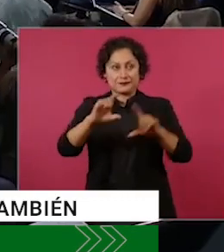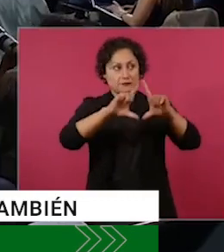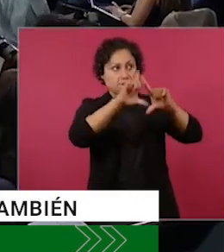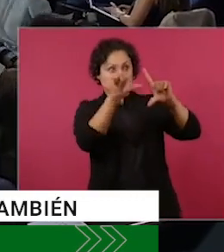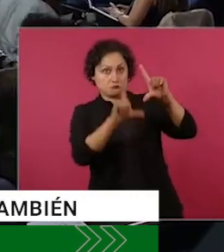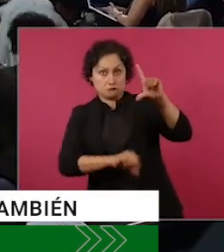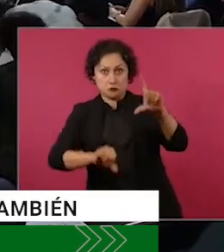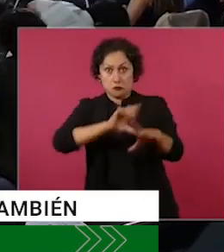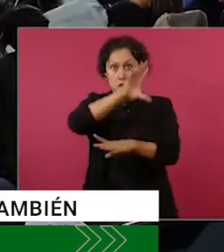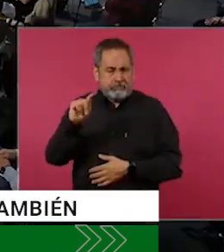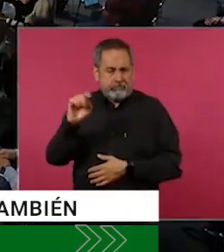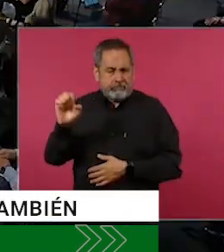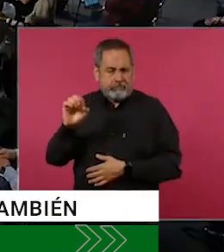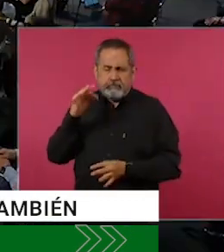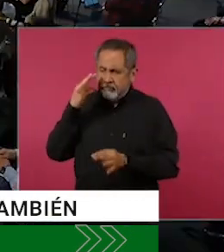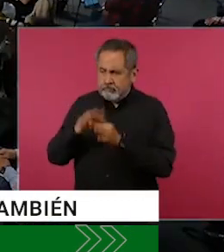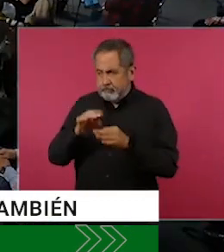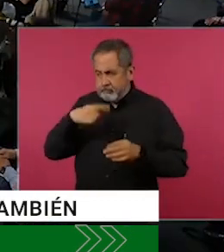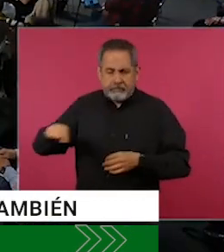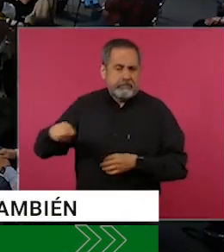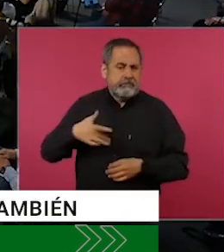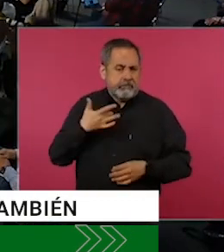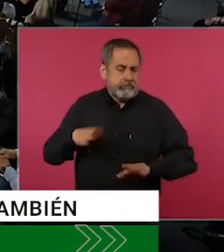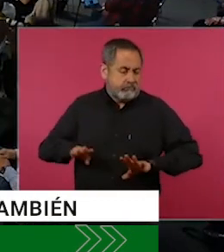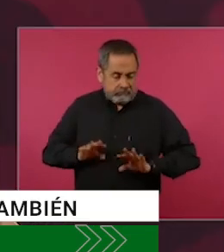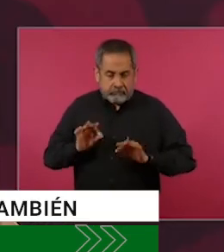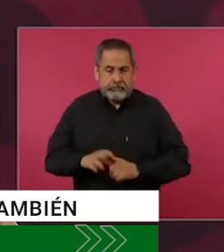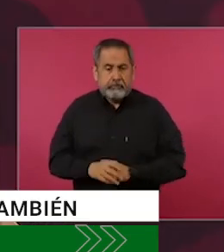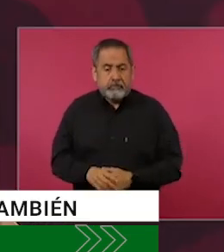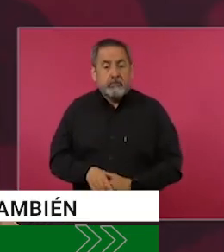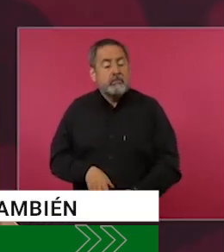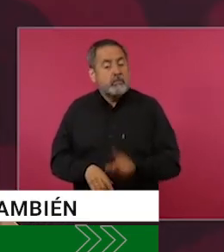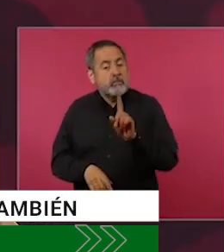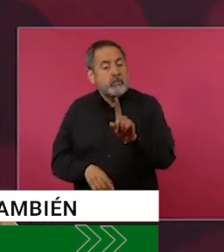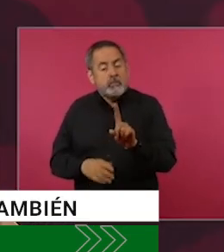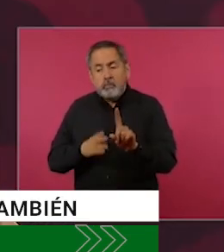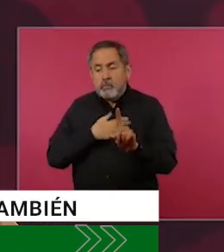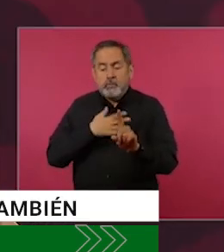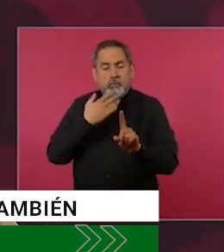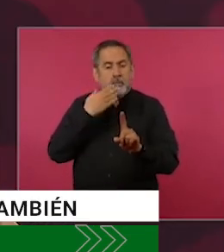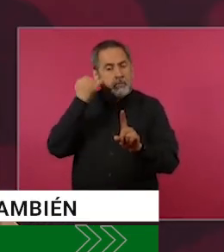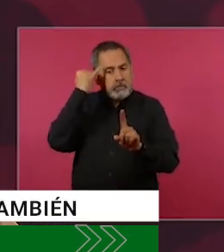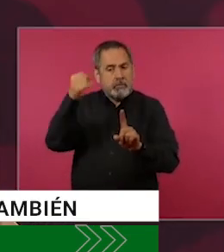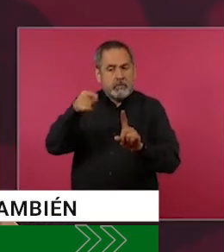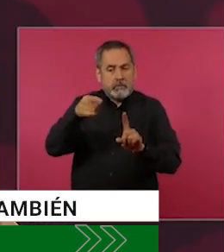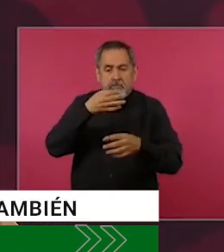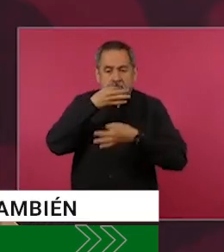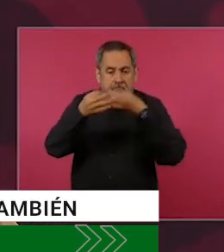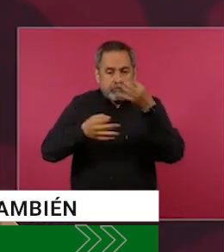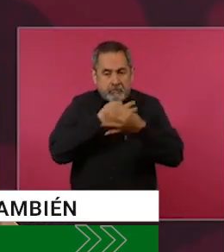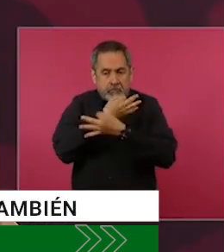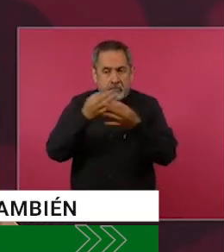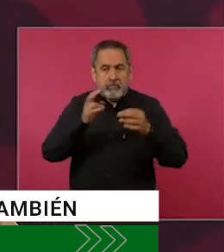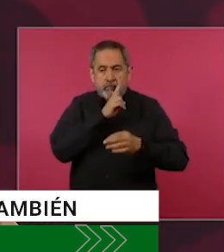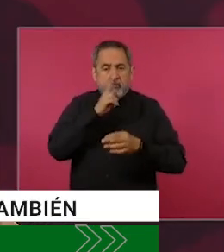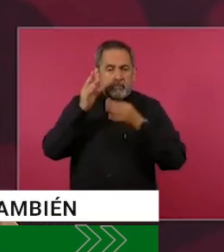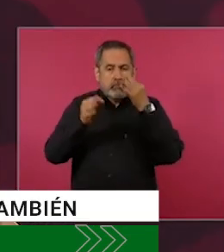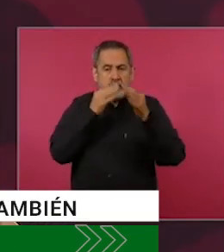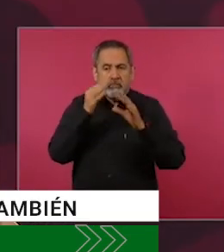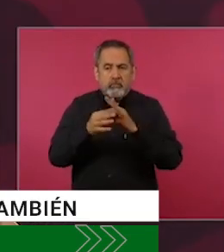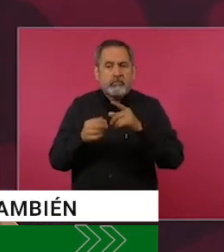el presidente dio a conocer que todos los que tengan ISSSTE podrán atenderse también en las clínicas y hospitales del sistema